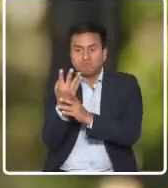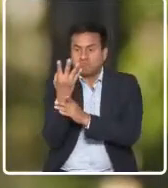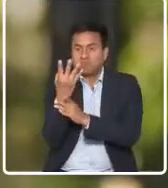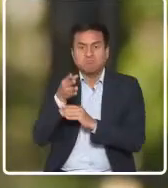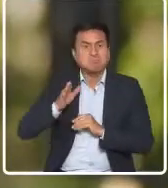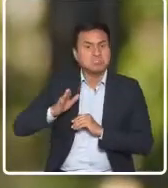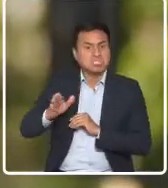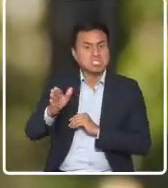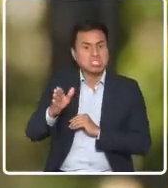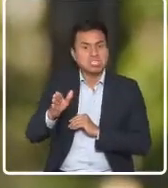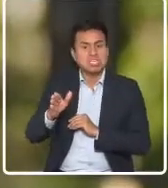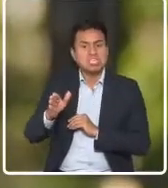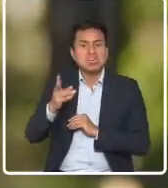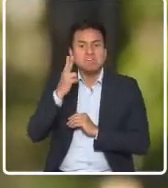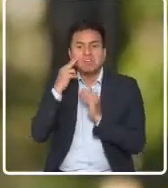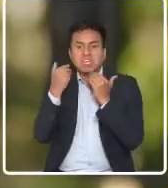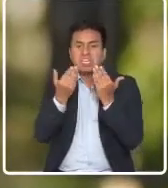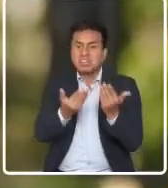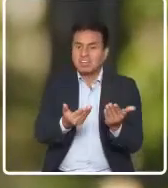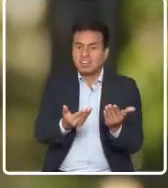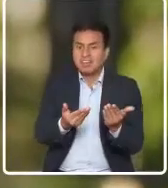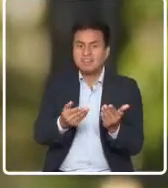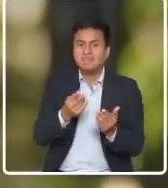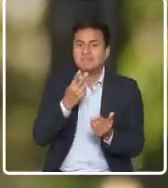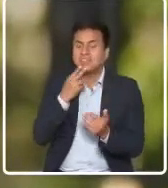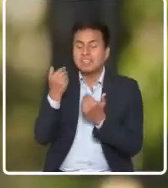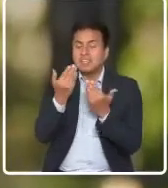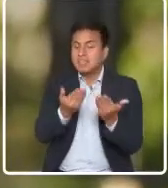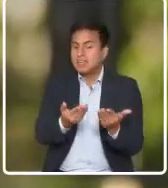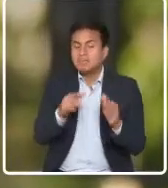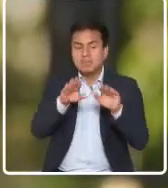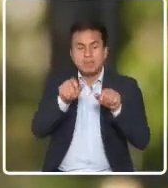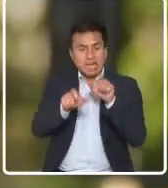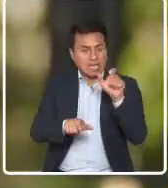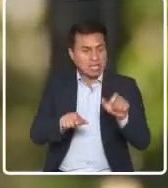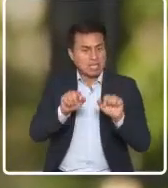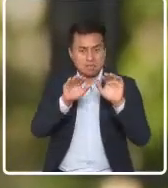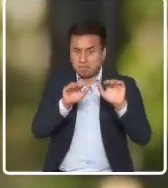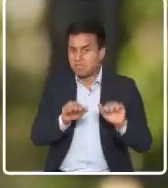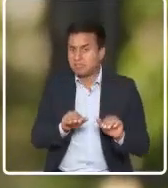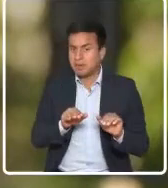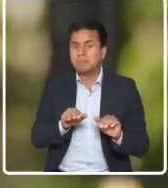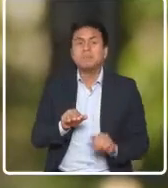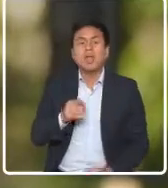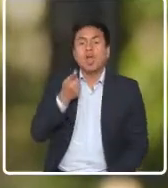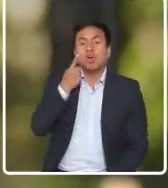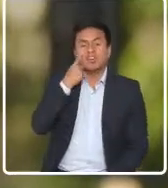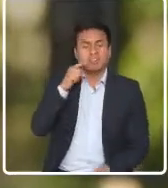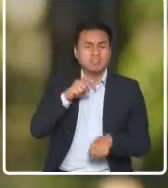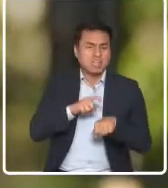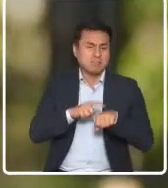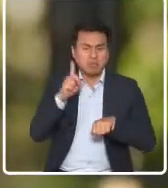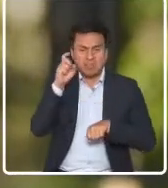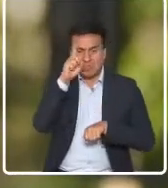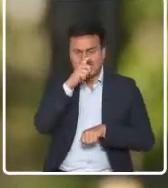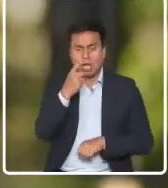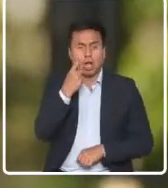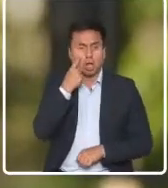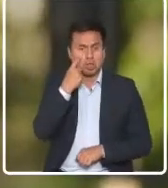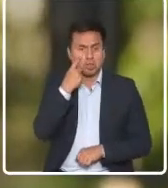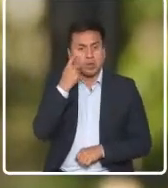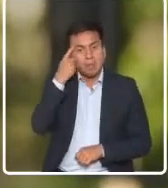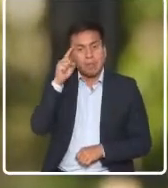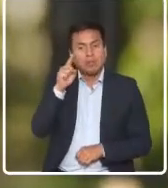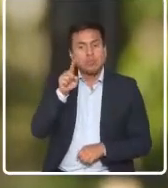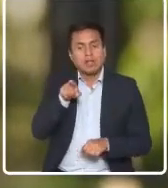brotando, sigue regalando vida, tal como lo hace nuestra gente, que ha conocido tiempos difíciles, pero